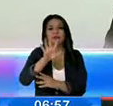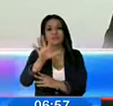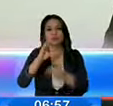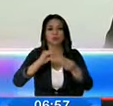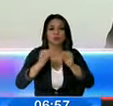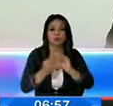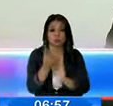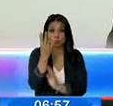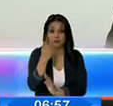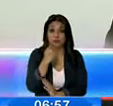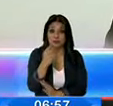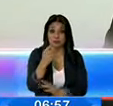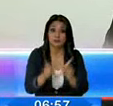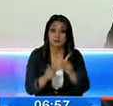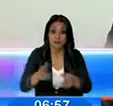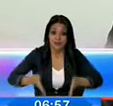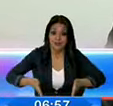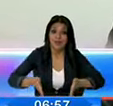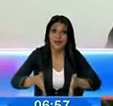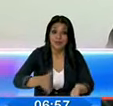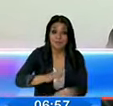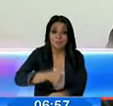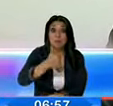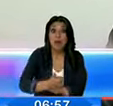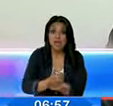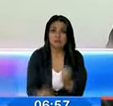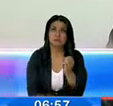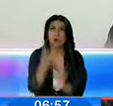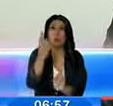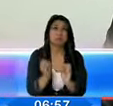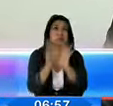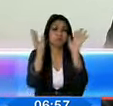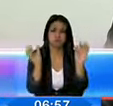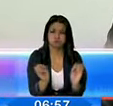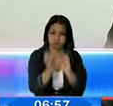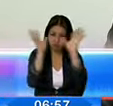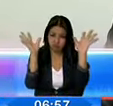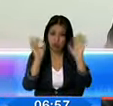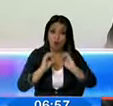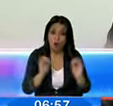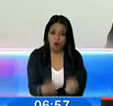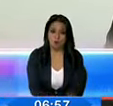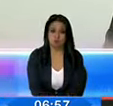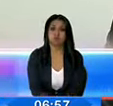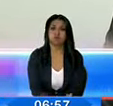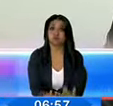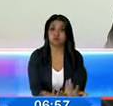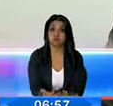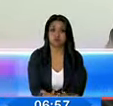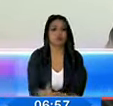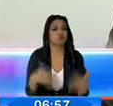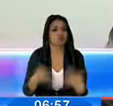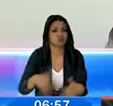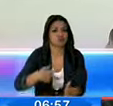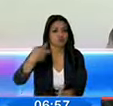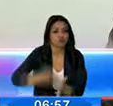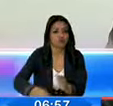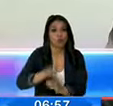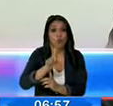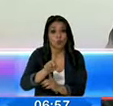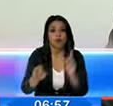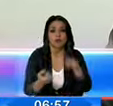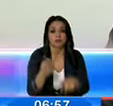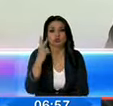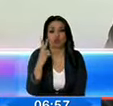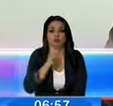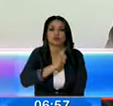establece quienes de las calles y plazas reventaren petardos o cohetes o hicieron fogatas serán reprimidos con multa de 1 a 2 salarios